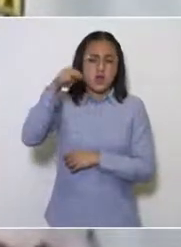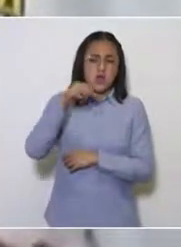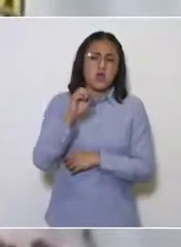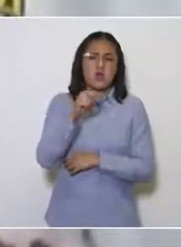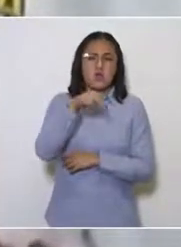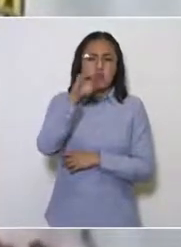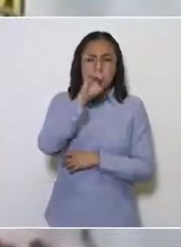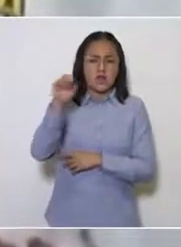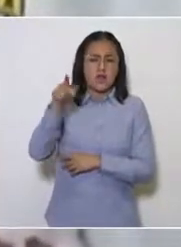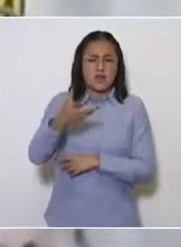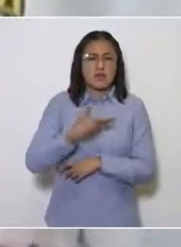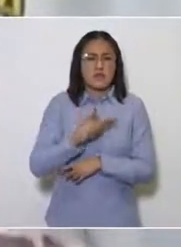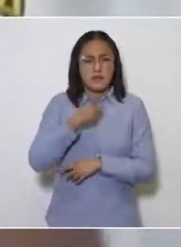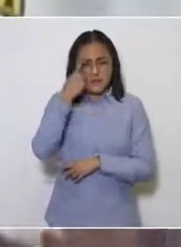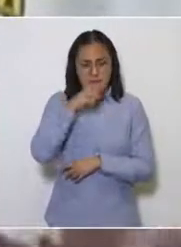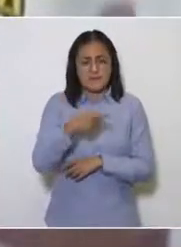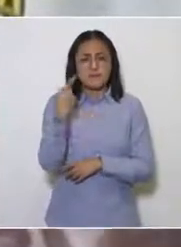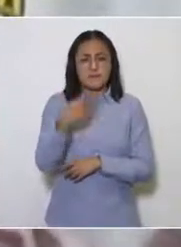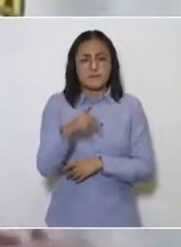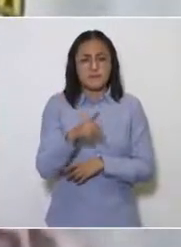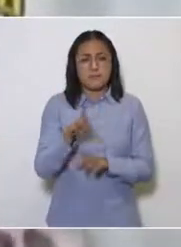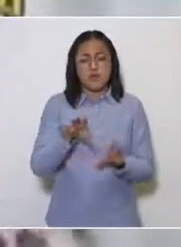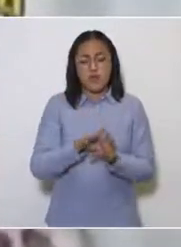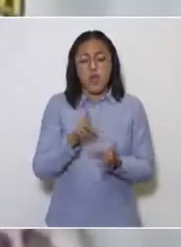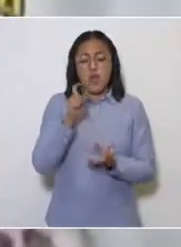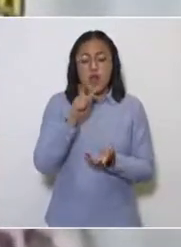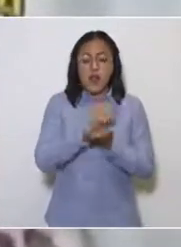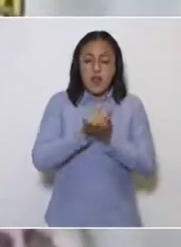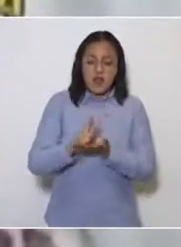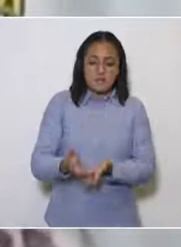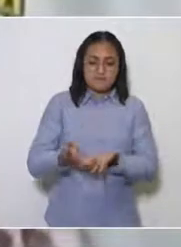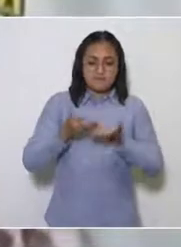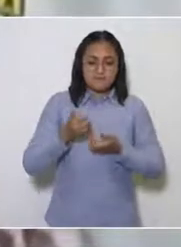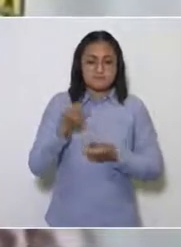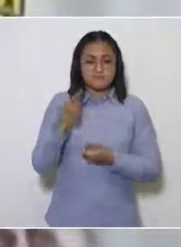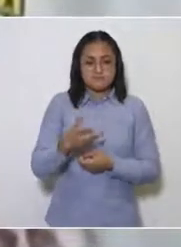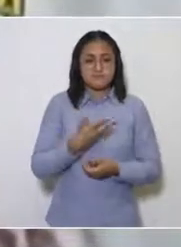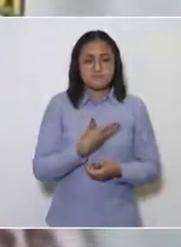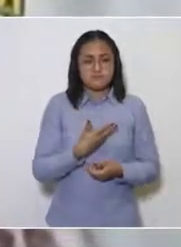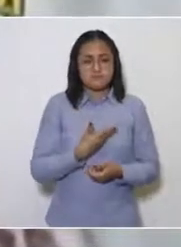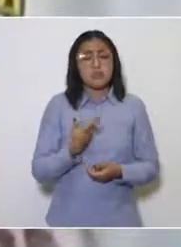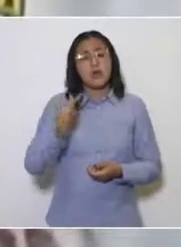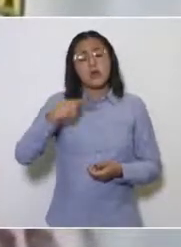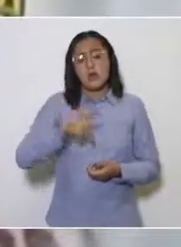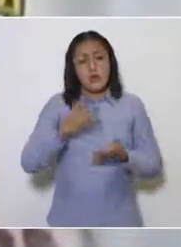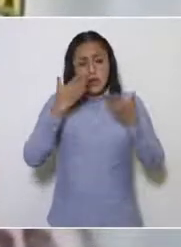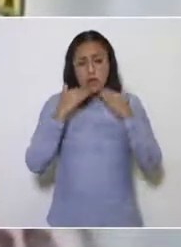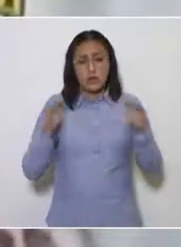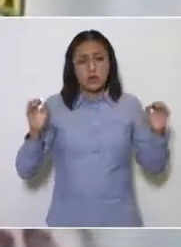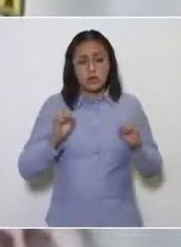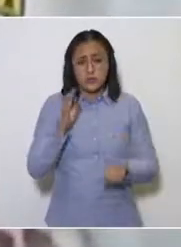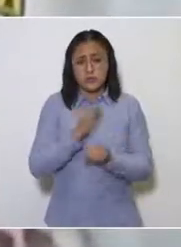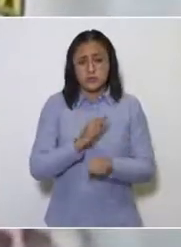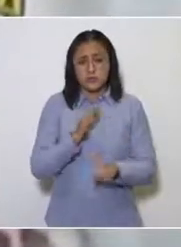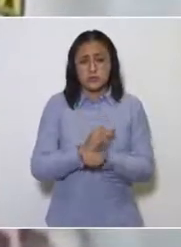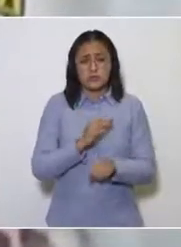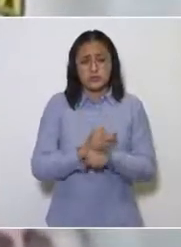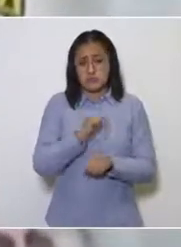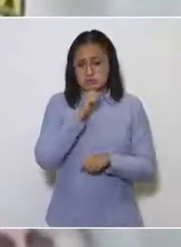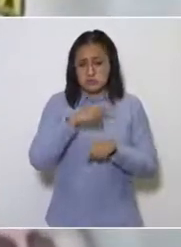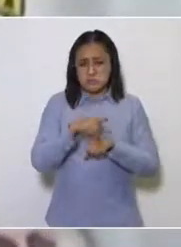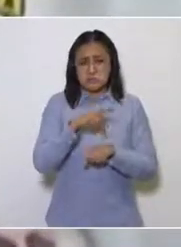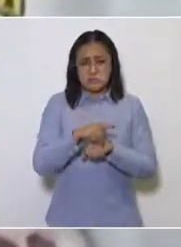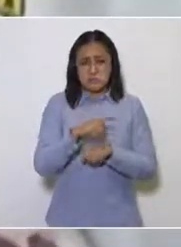que pueden consumir directamente de sus manantiales o de sus pequeños cuerpos de agua, pero no hay en este momento ningún riesgo